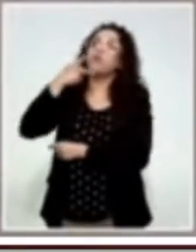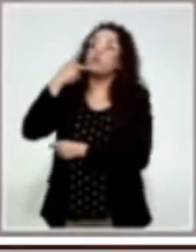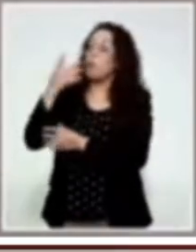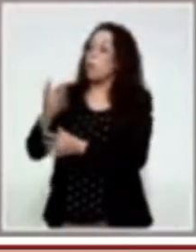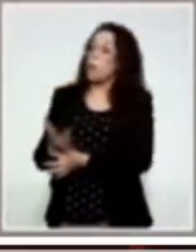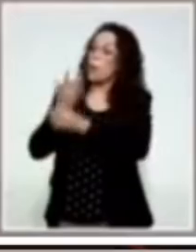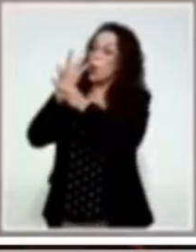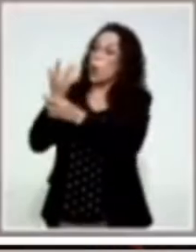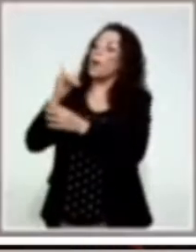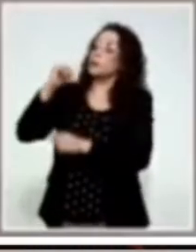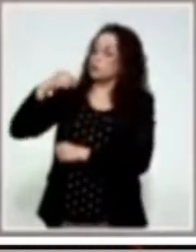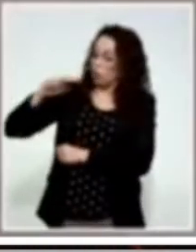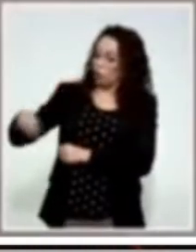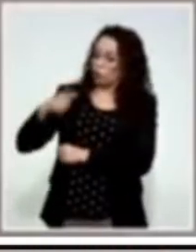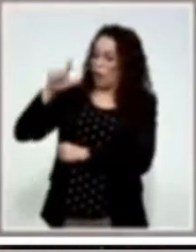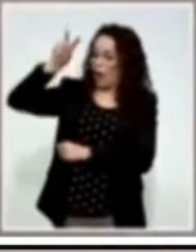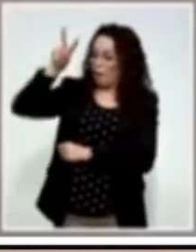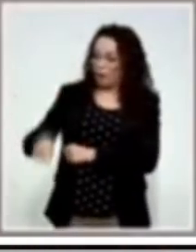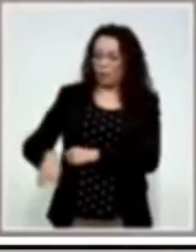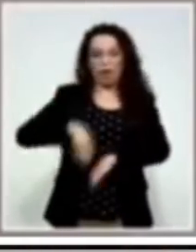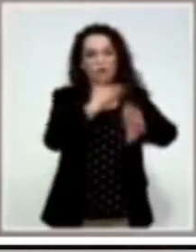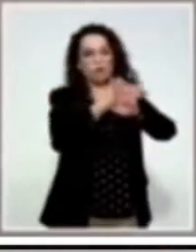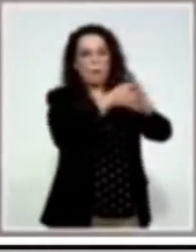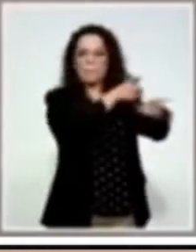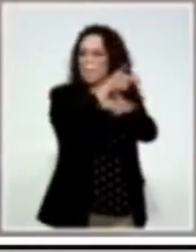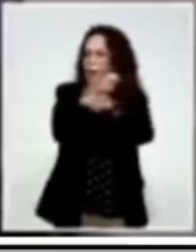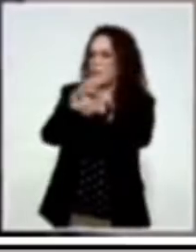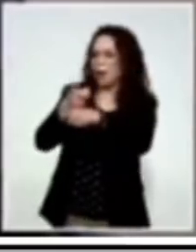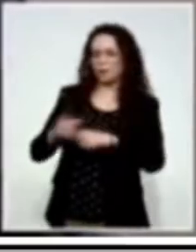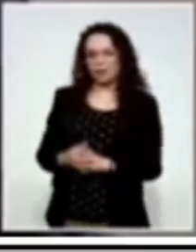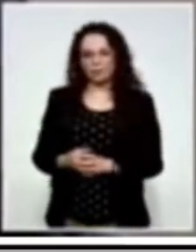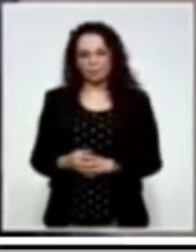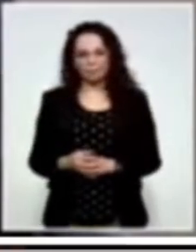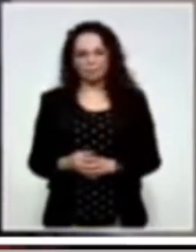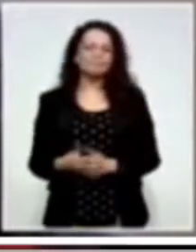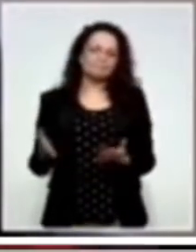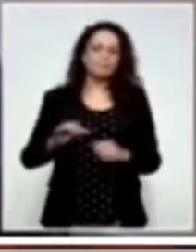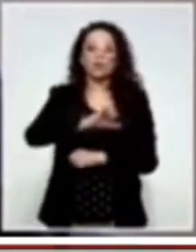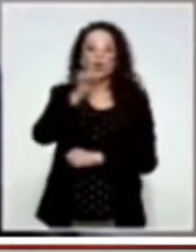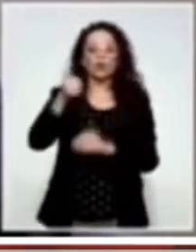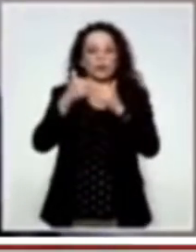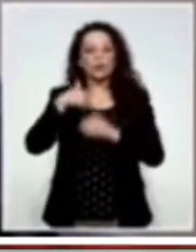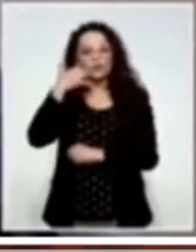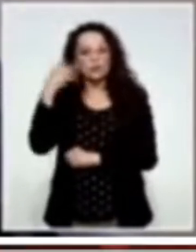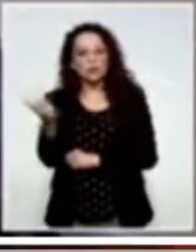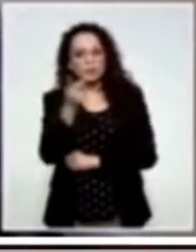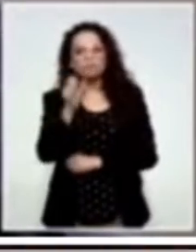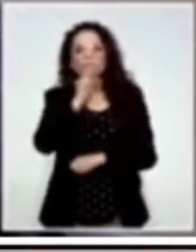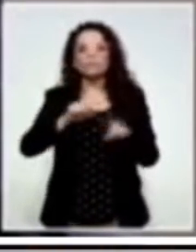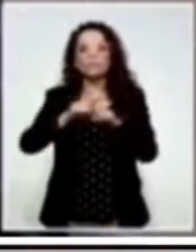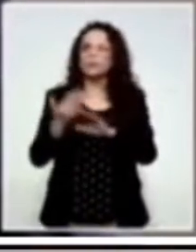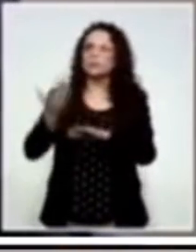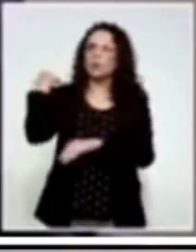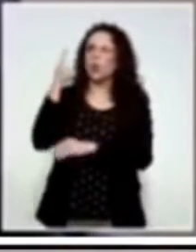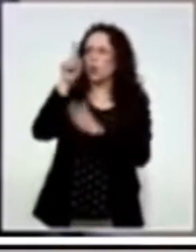de la verdad absoluta, y entonces ya a insultar se ha dicho. Por otra parte, también le quiero preguntar lo que le pregunté también hace un mes.